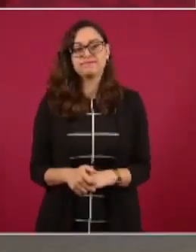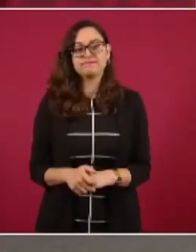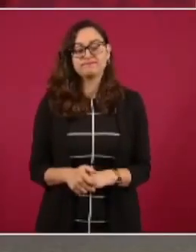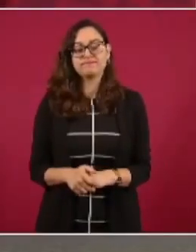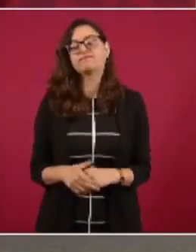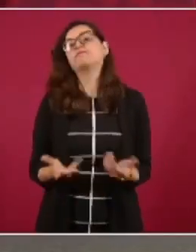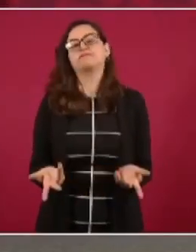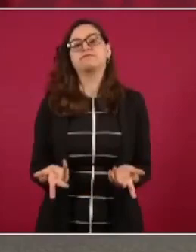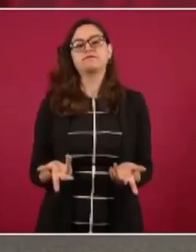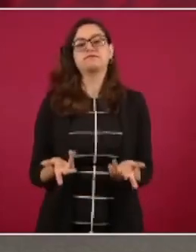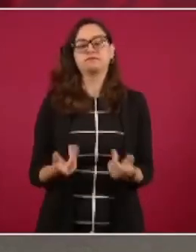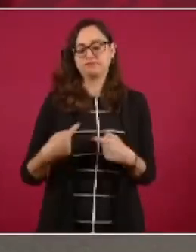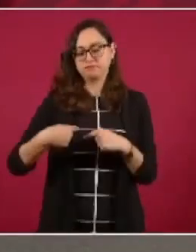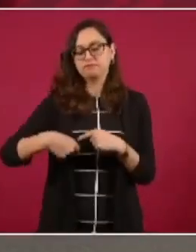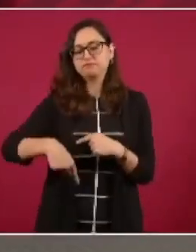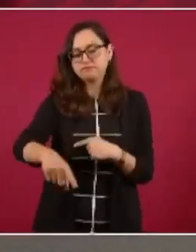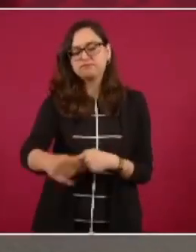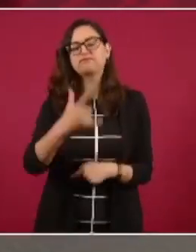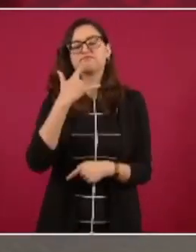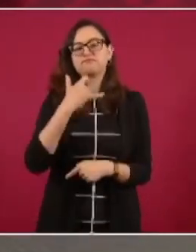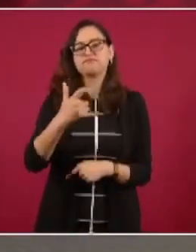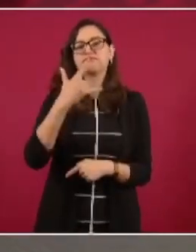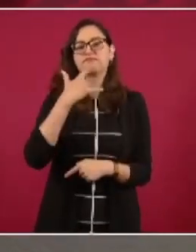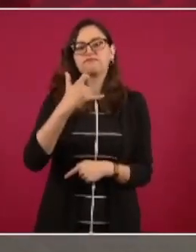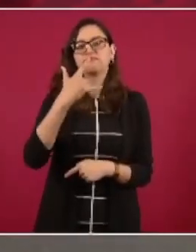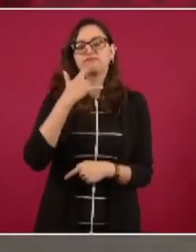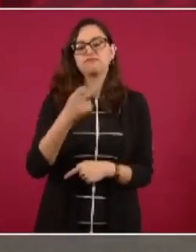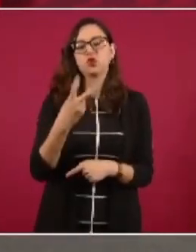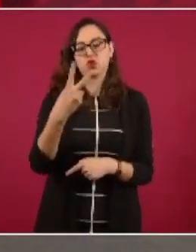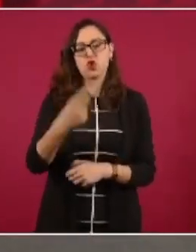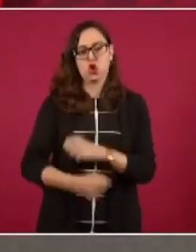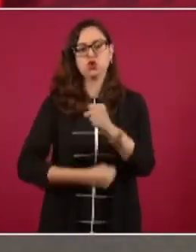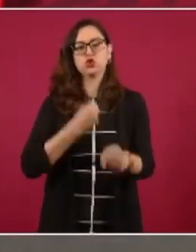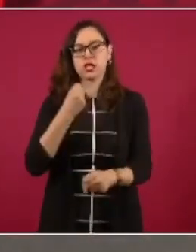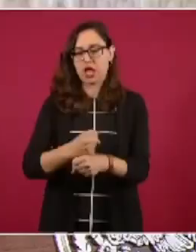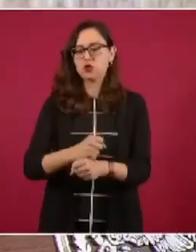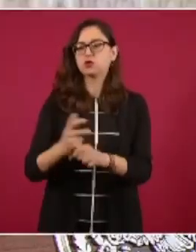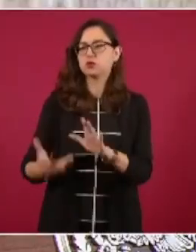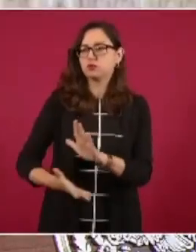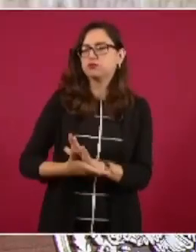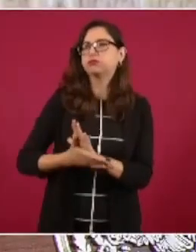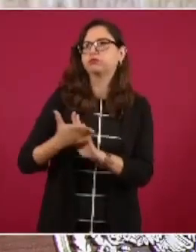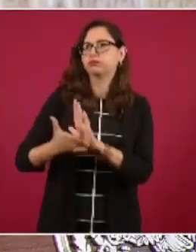Los vamos a terminar antes de que concluya el gobierno, el año próximo.